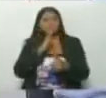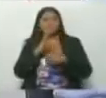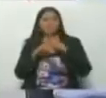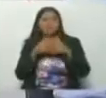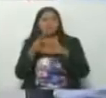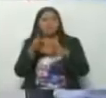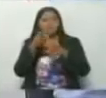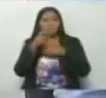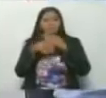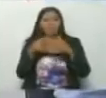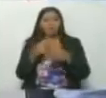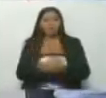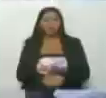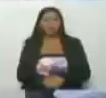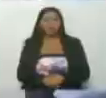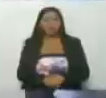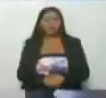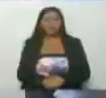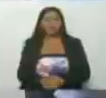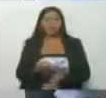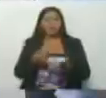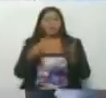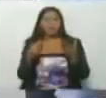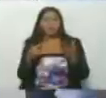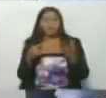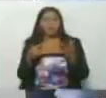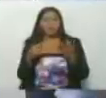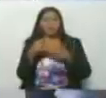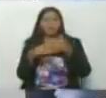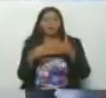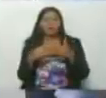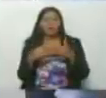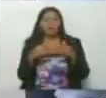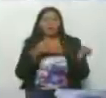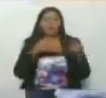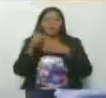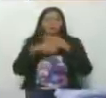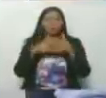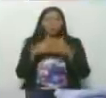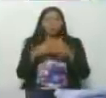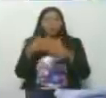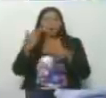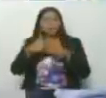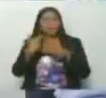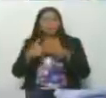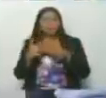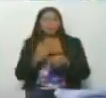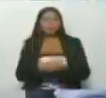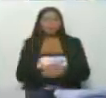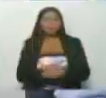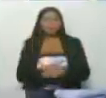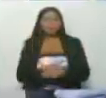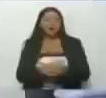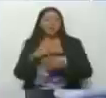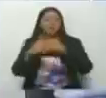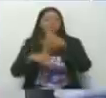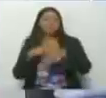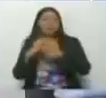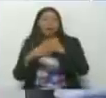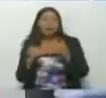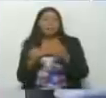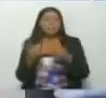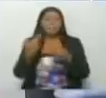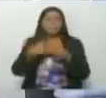cobrar los recursos productos de la venta y de la exportación petrolera entonces la producción no solamente de